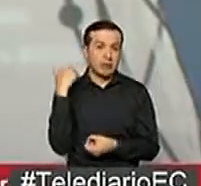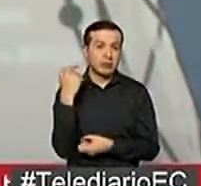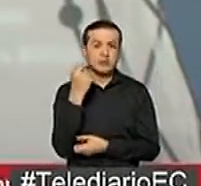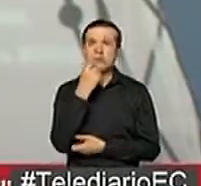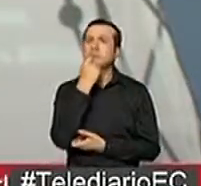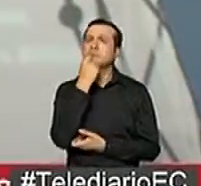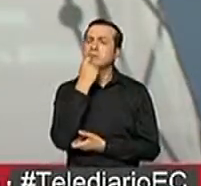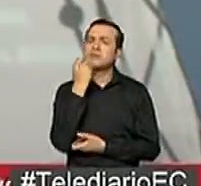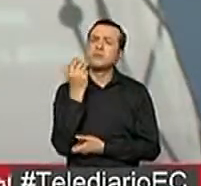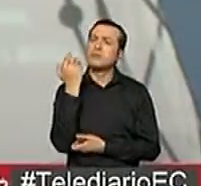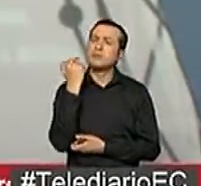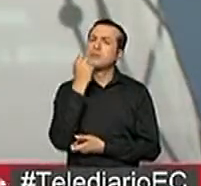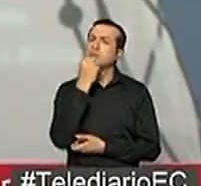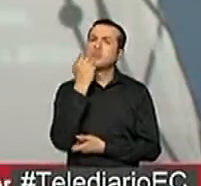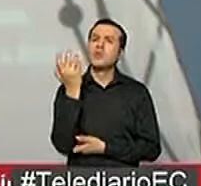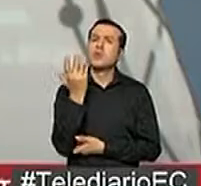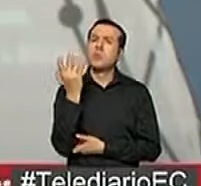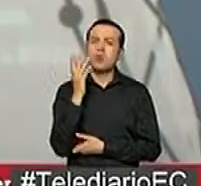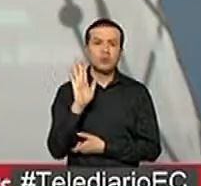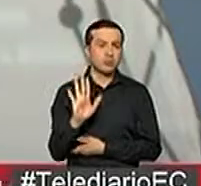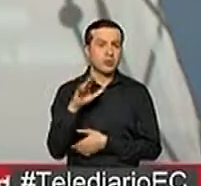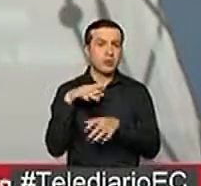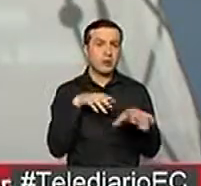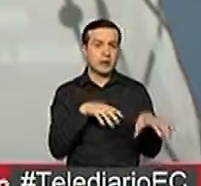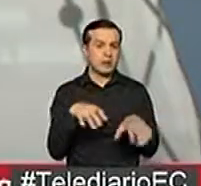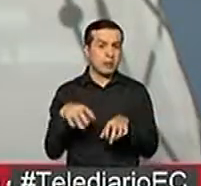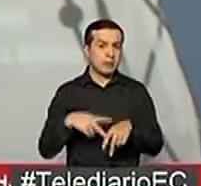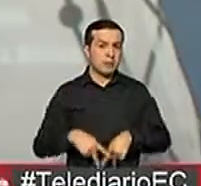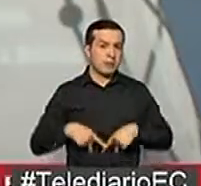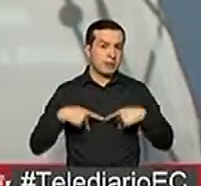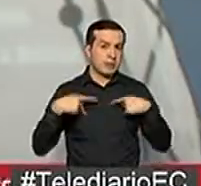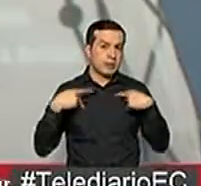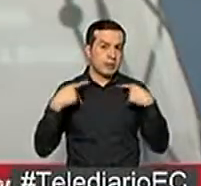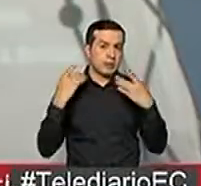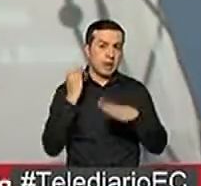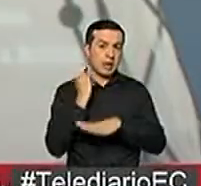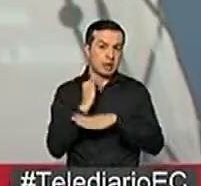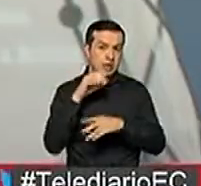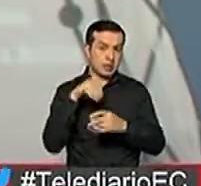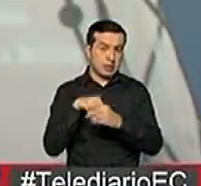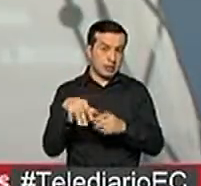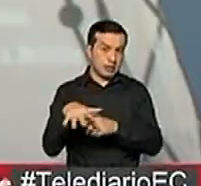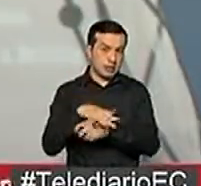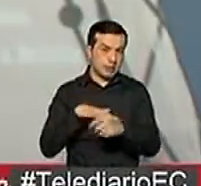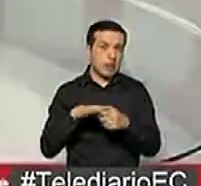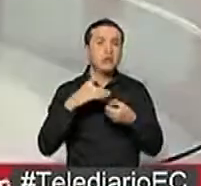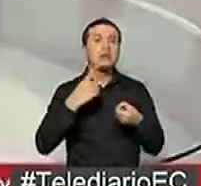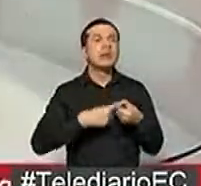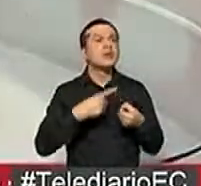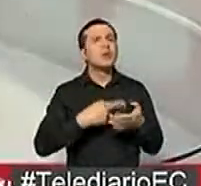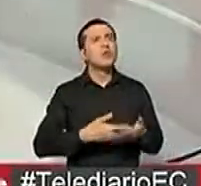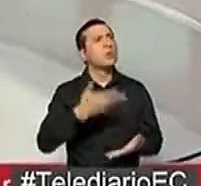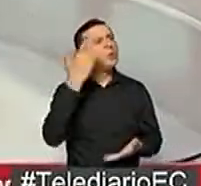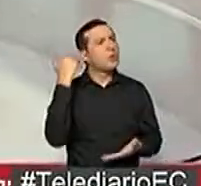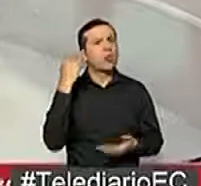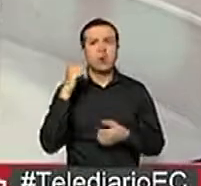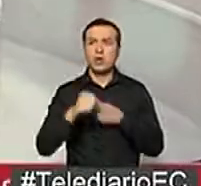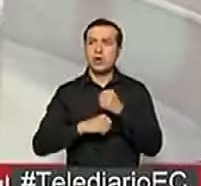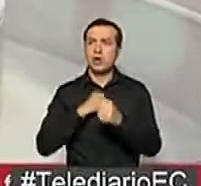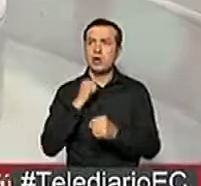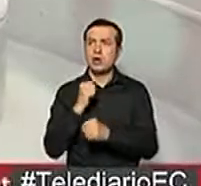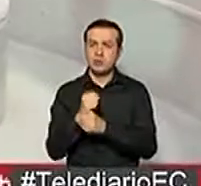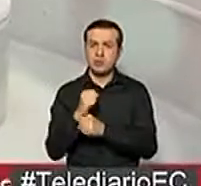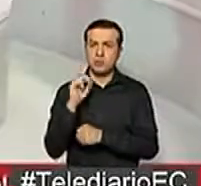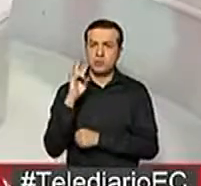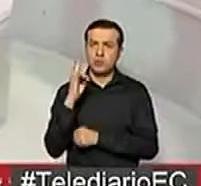eran precisamente las actividades cotidianas de los conventos en esa época. ¿Quito de qué siglo? Del siglo XVII. O